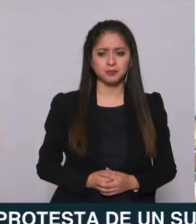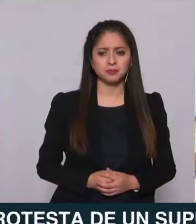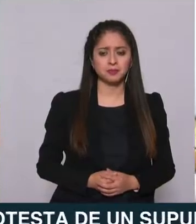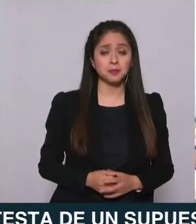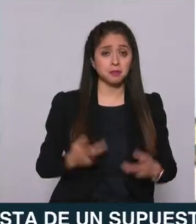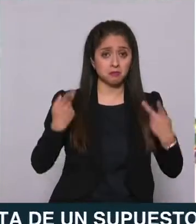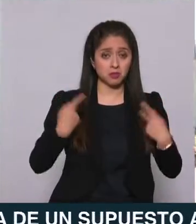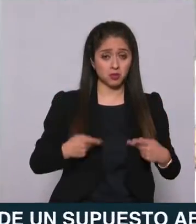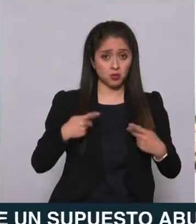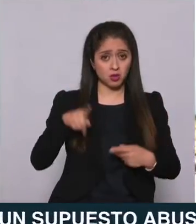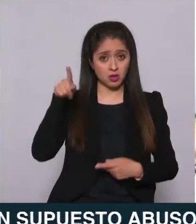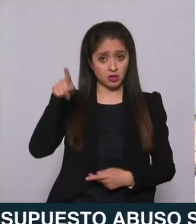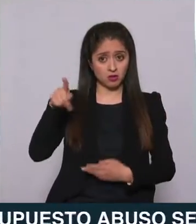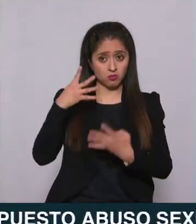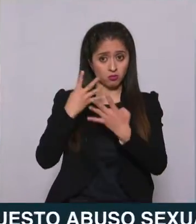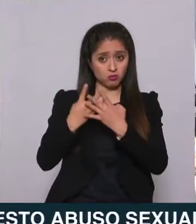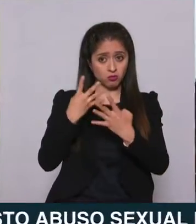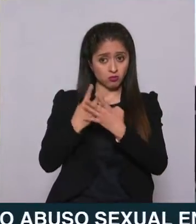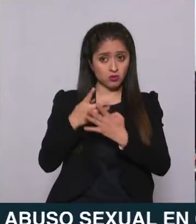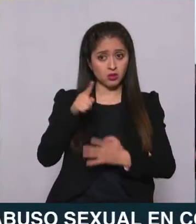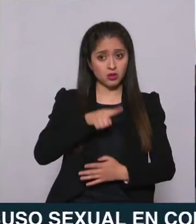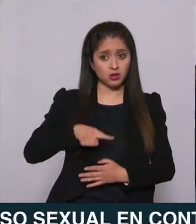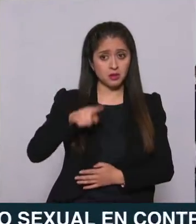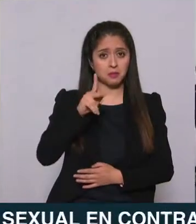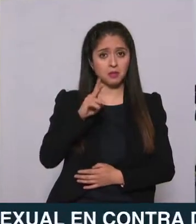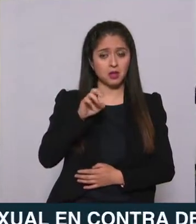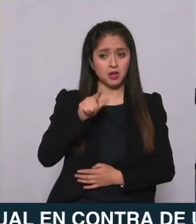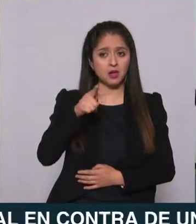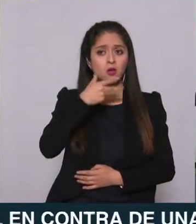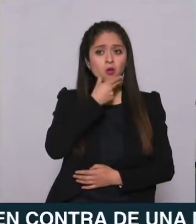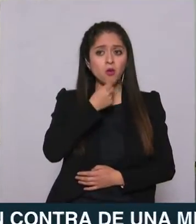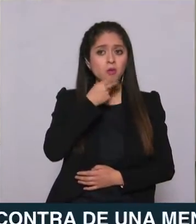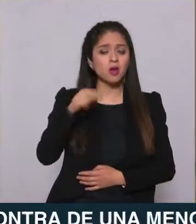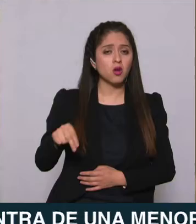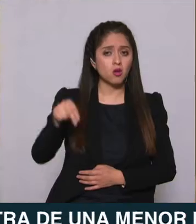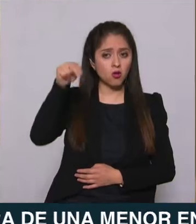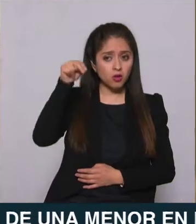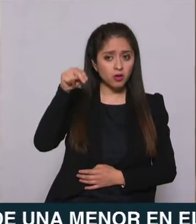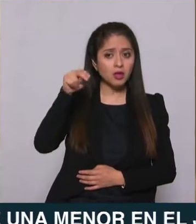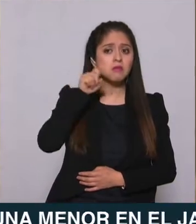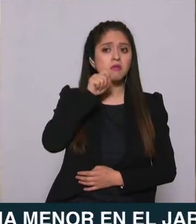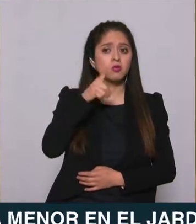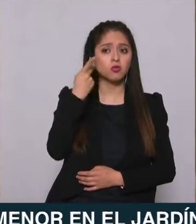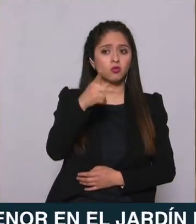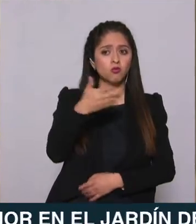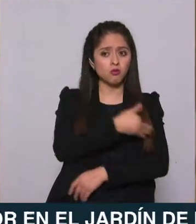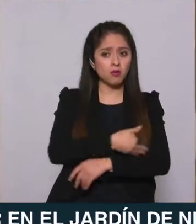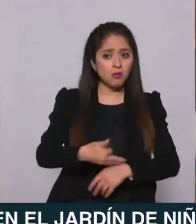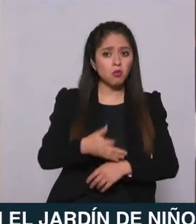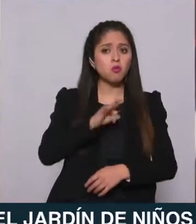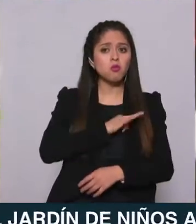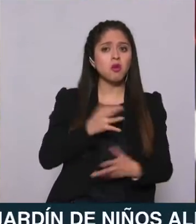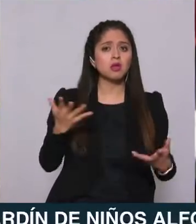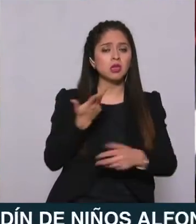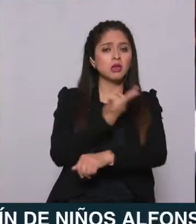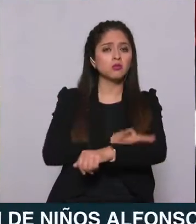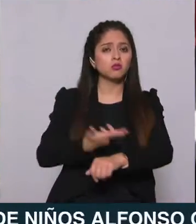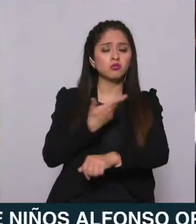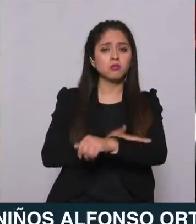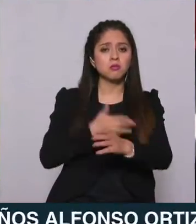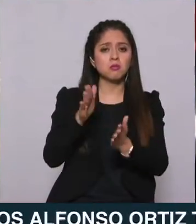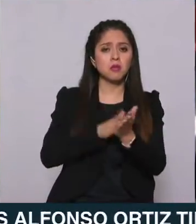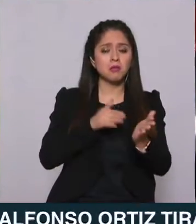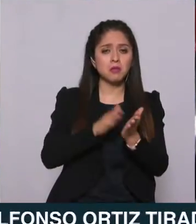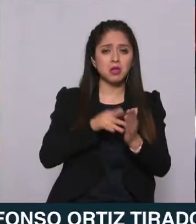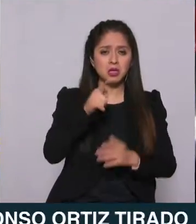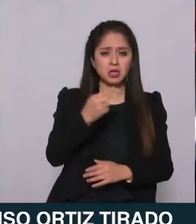Personas recluidas en el Centro de Ejecución de Sanciones Penales, Varonil Norte, y sus familiares podrán realizar los trámites que